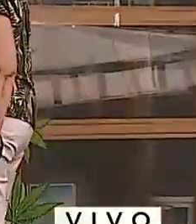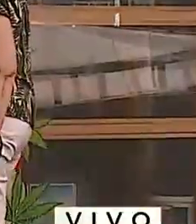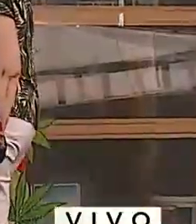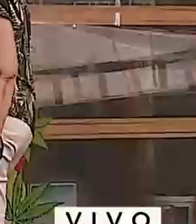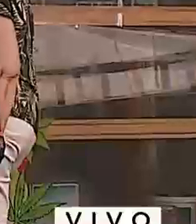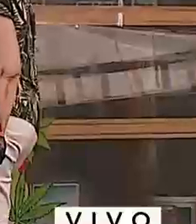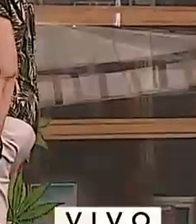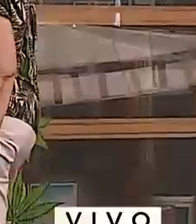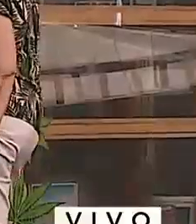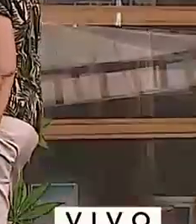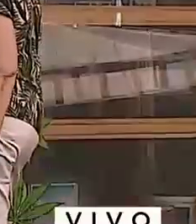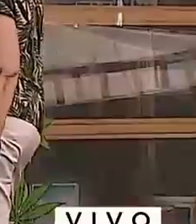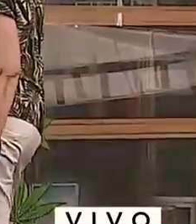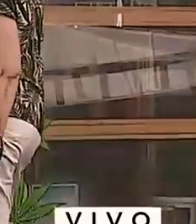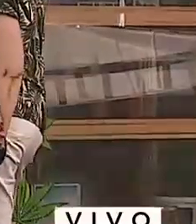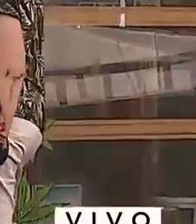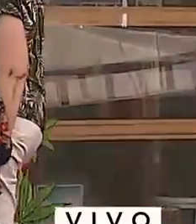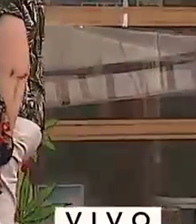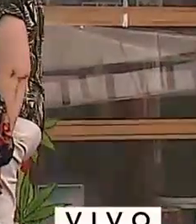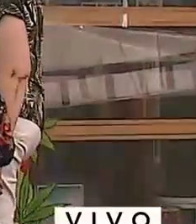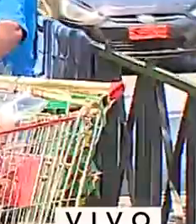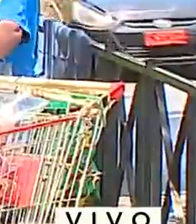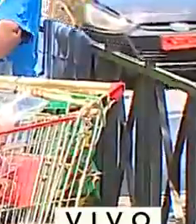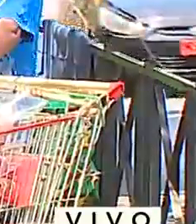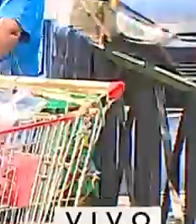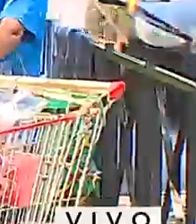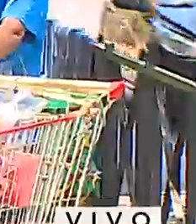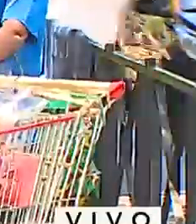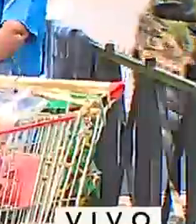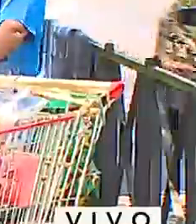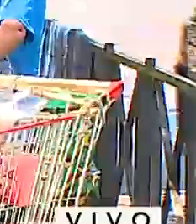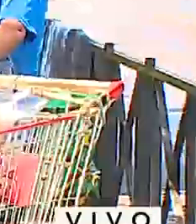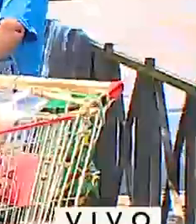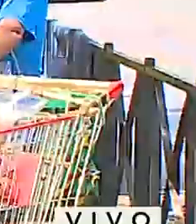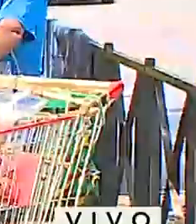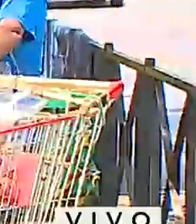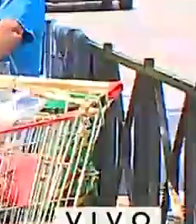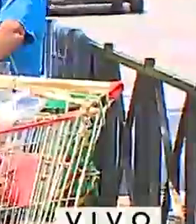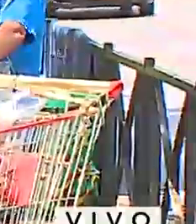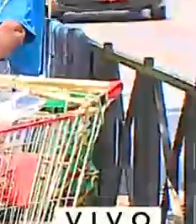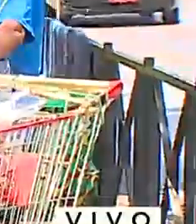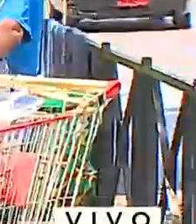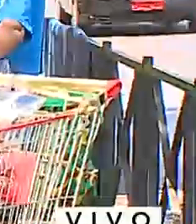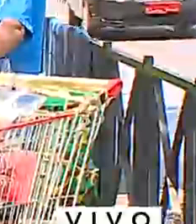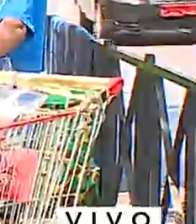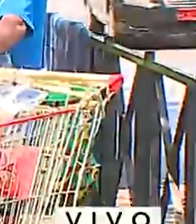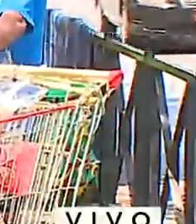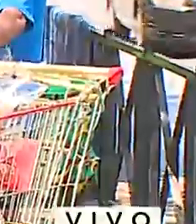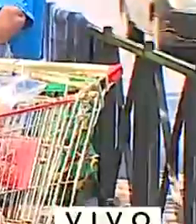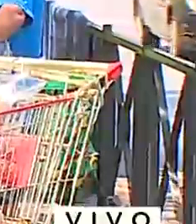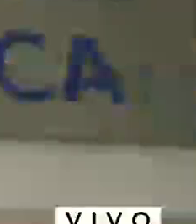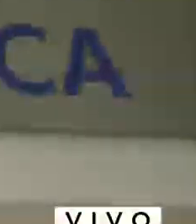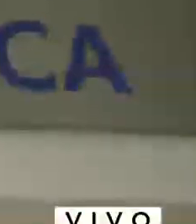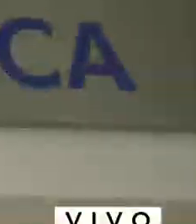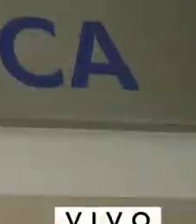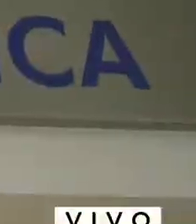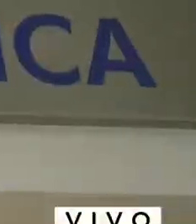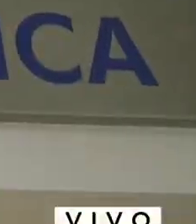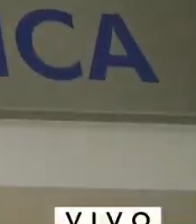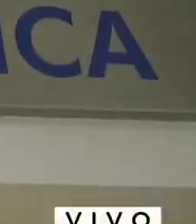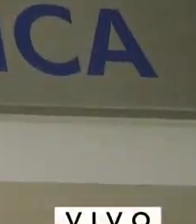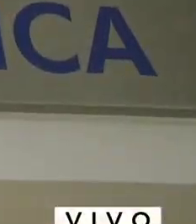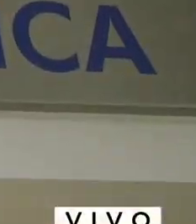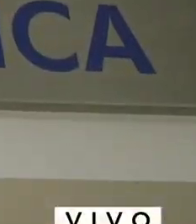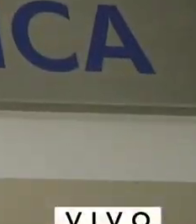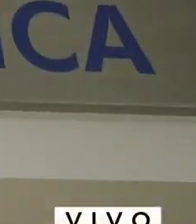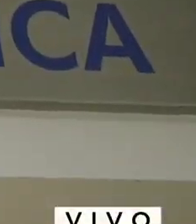la propia autoridad sanitaria, que el ministro de Salud estará en un rato más con el presidente y con el ministro de